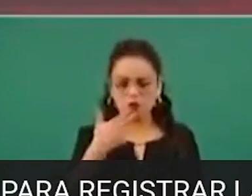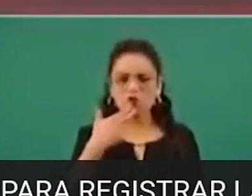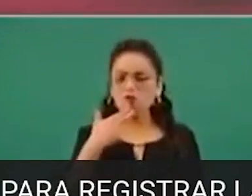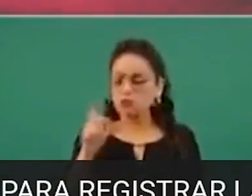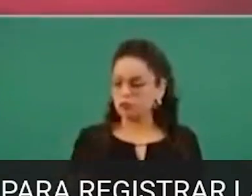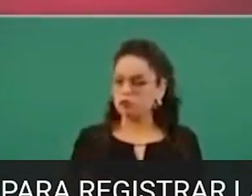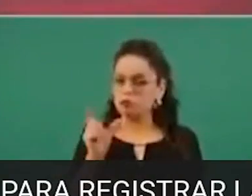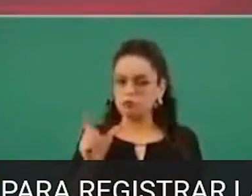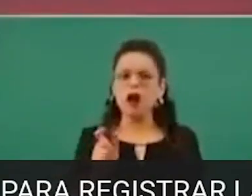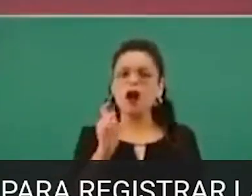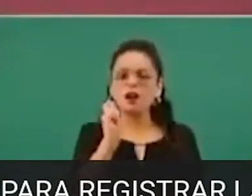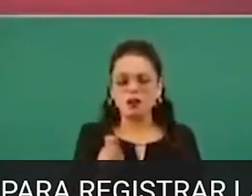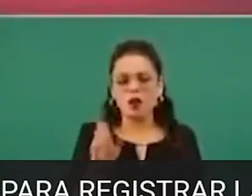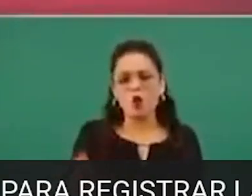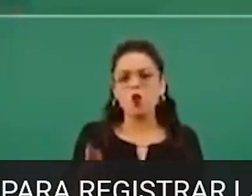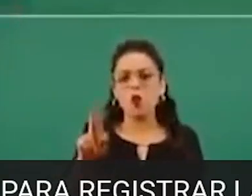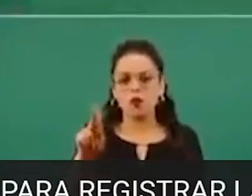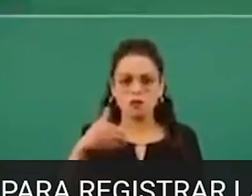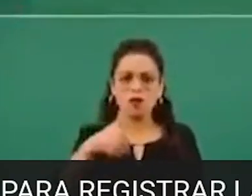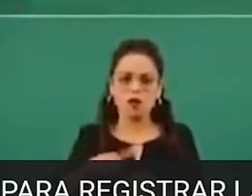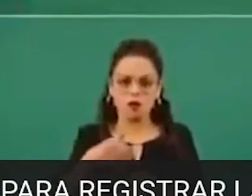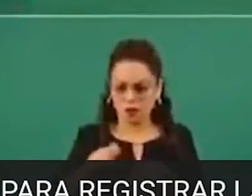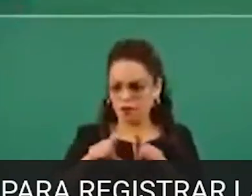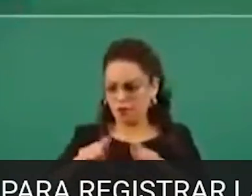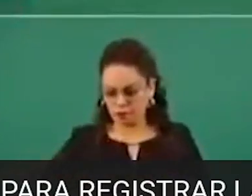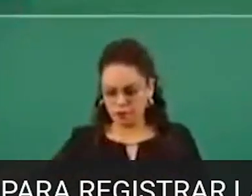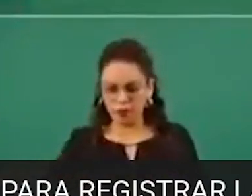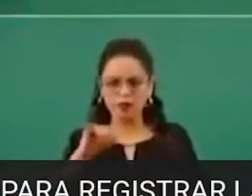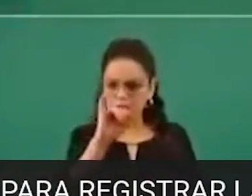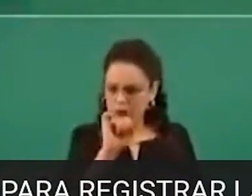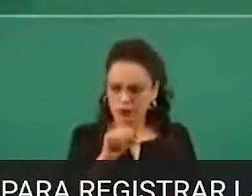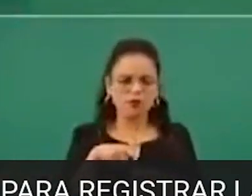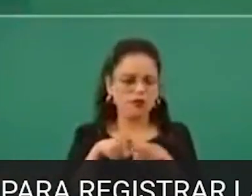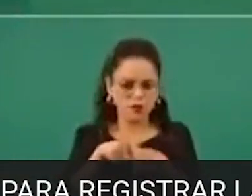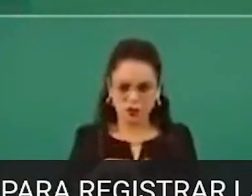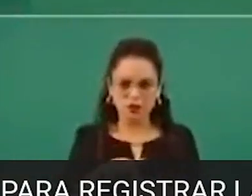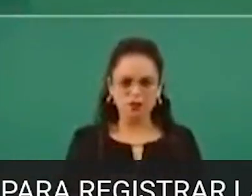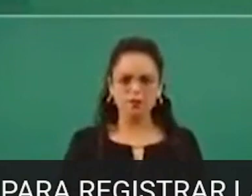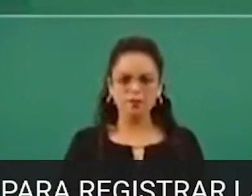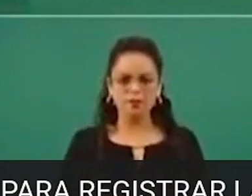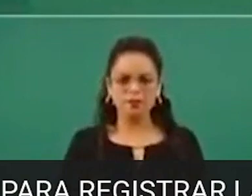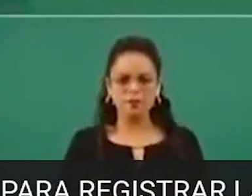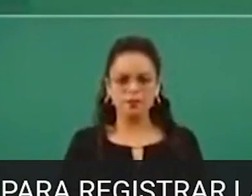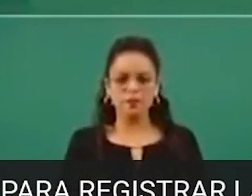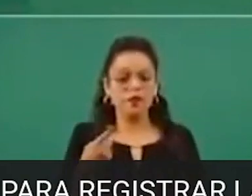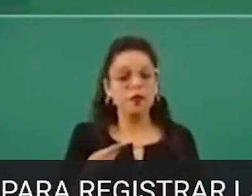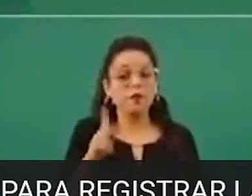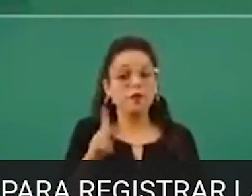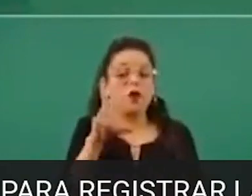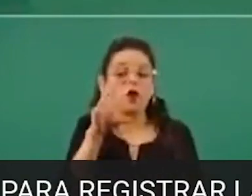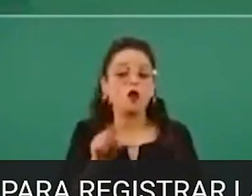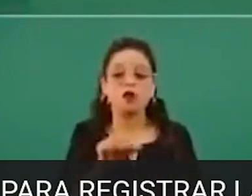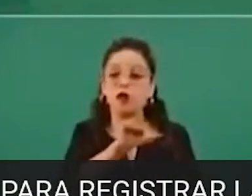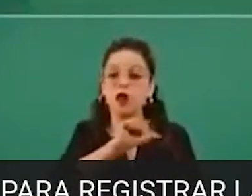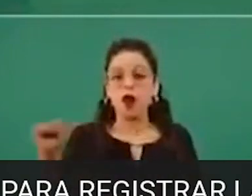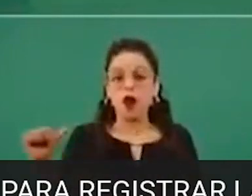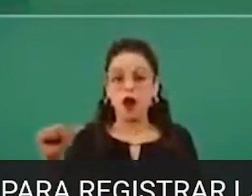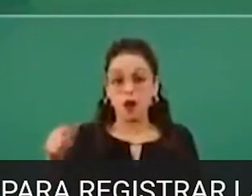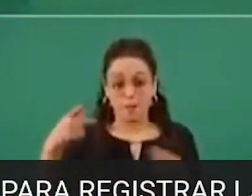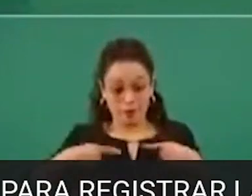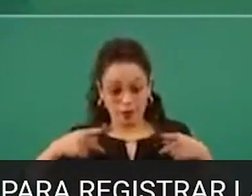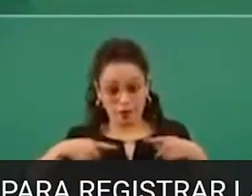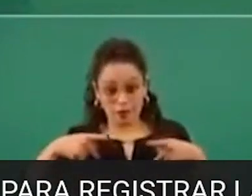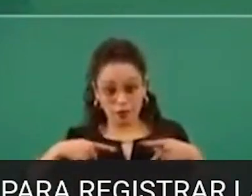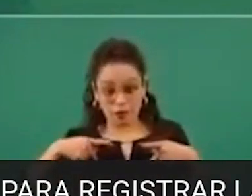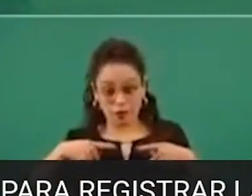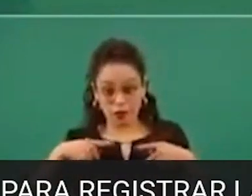se seguirá colectando la CURP y los demás datos de seguimiento, pero no se tomará la fotografía de la persona ni